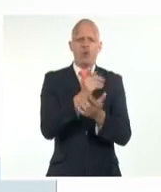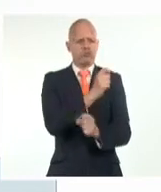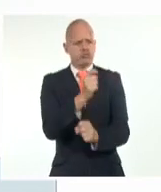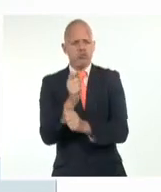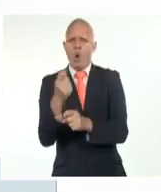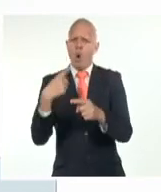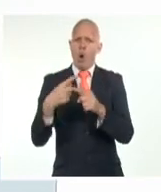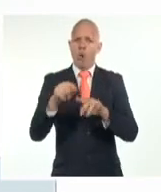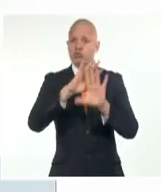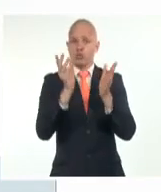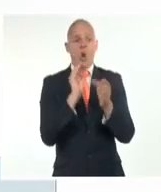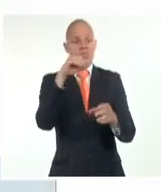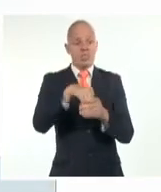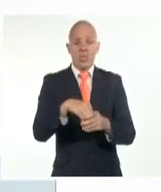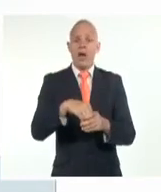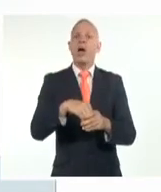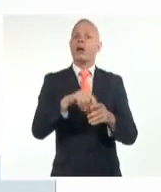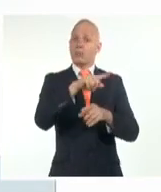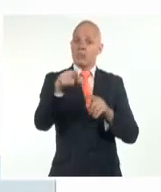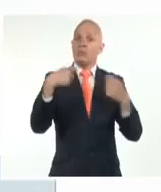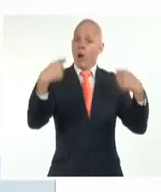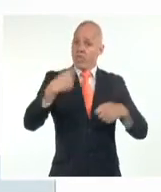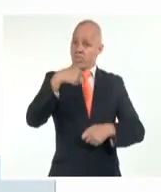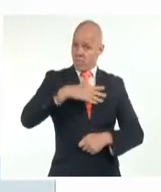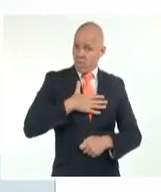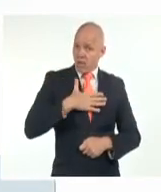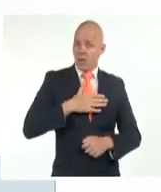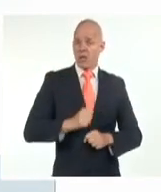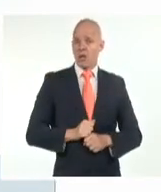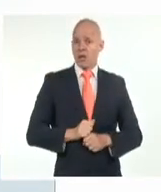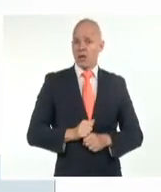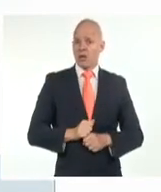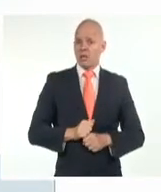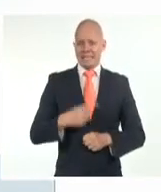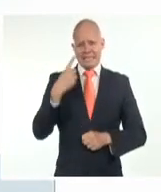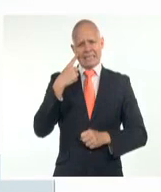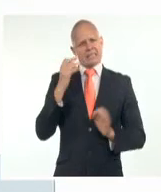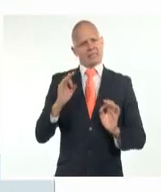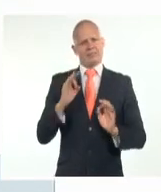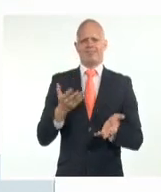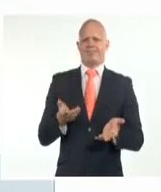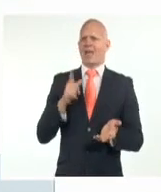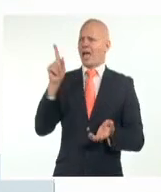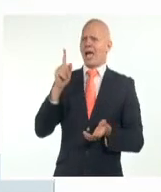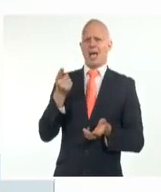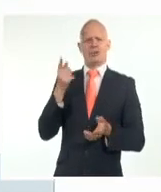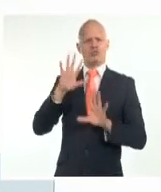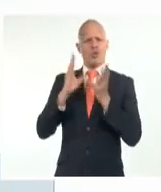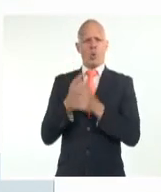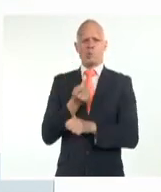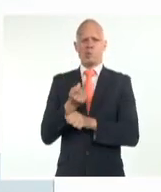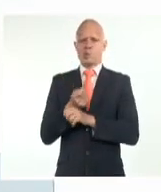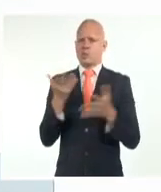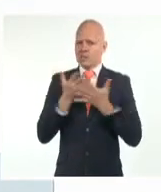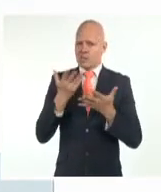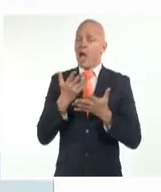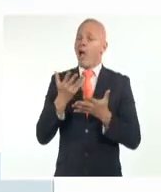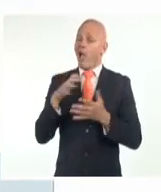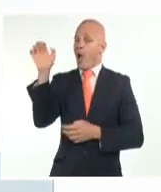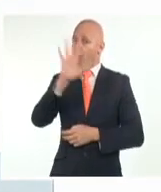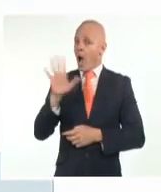derechos humanos. Son claras las motivaciones políticas detrás de este show anticubano, promovido en primer lugar por